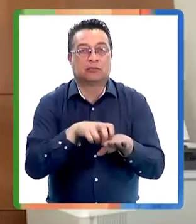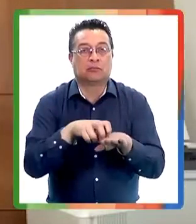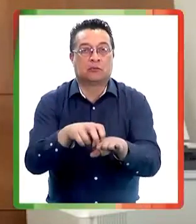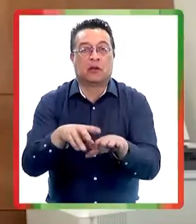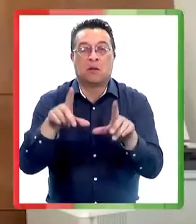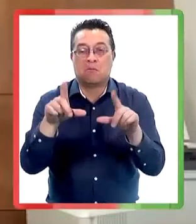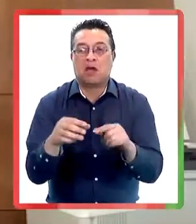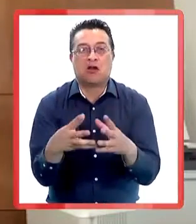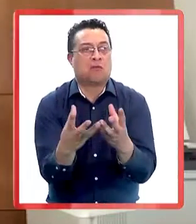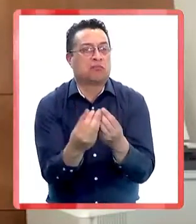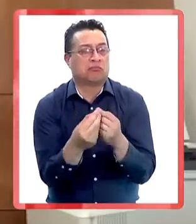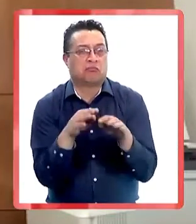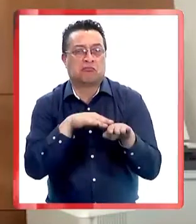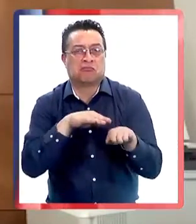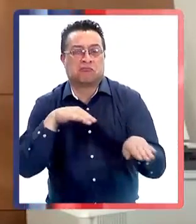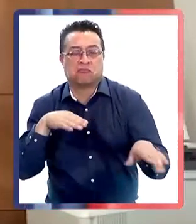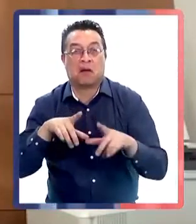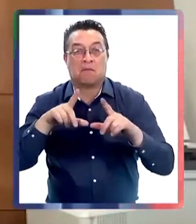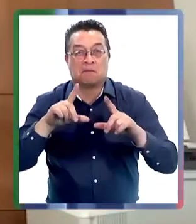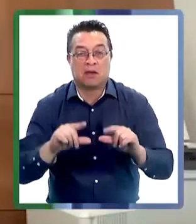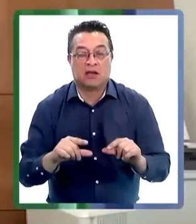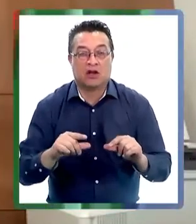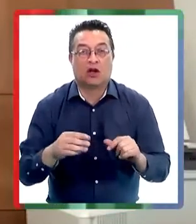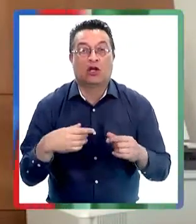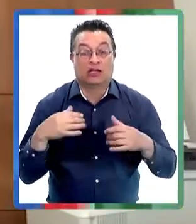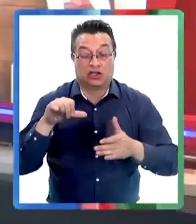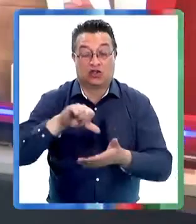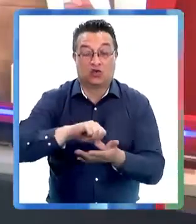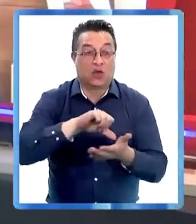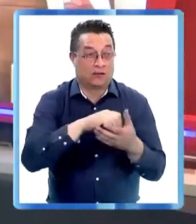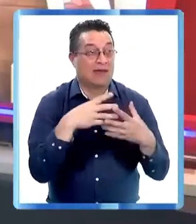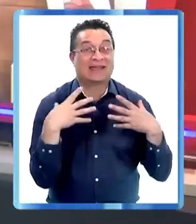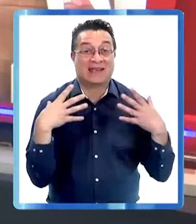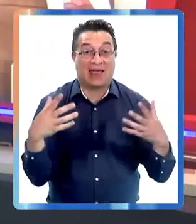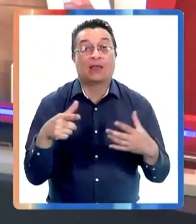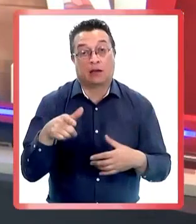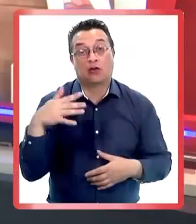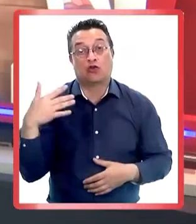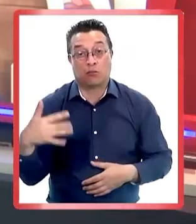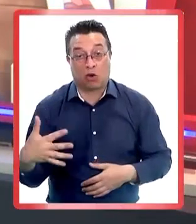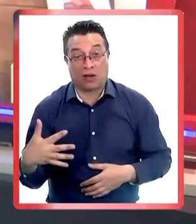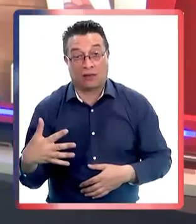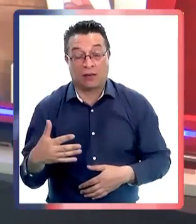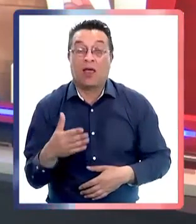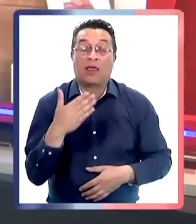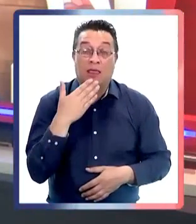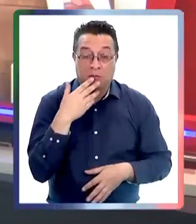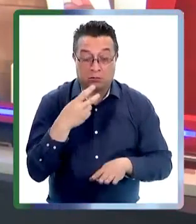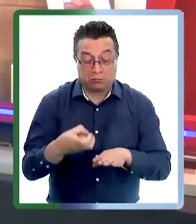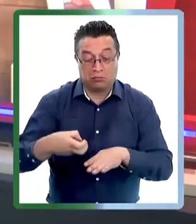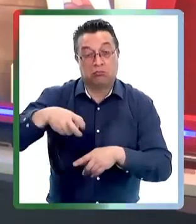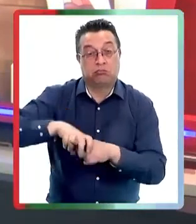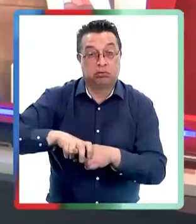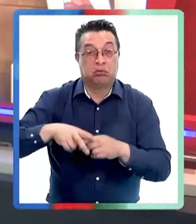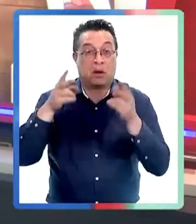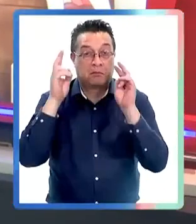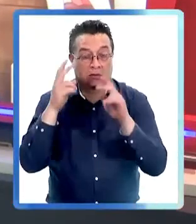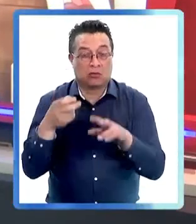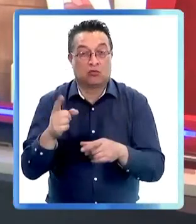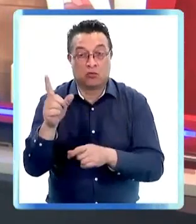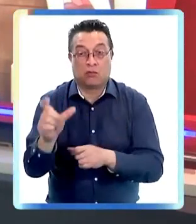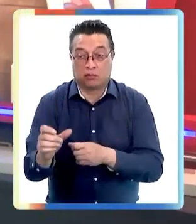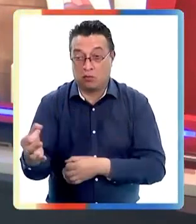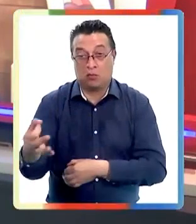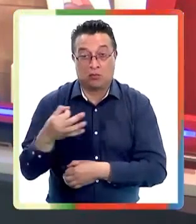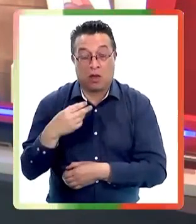con menos congestión vehicular, que la ciudad es más grande, eso es súper importante, o incluso sentada en la micro, la otra vez me contaba